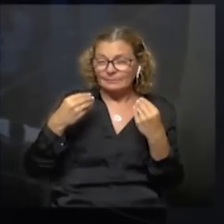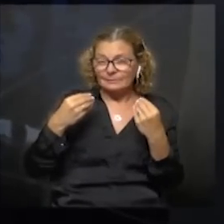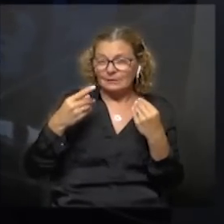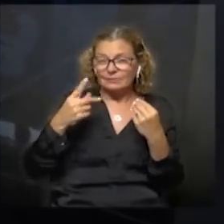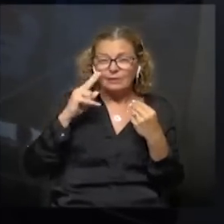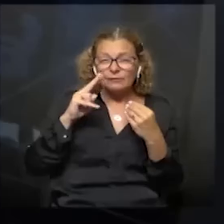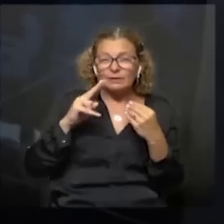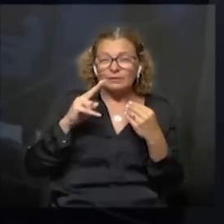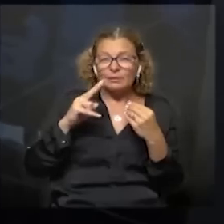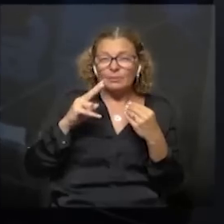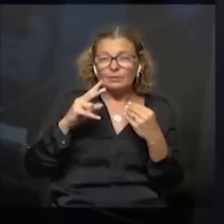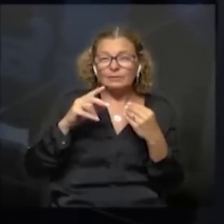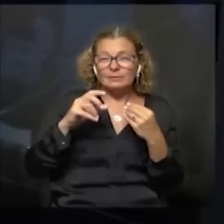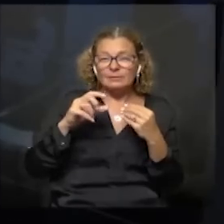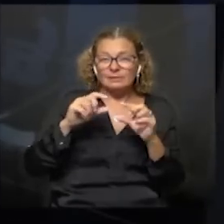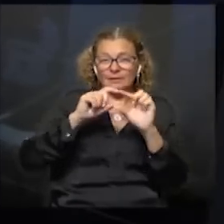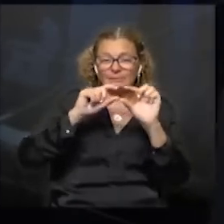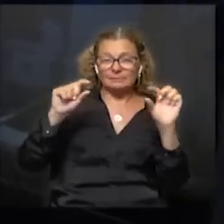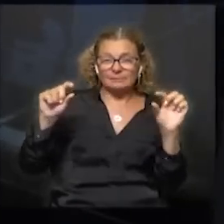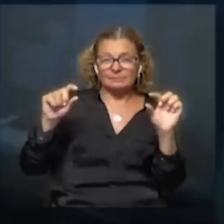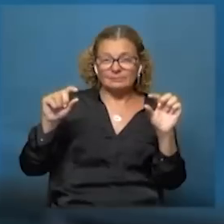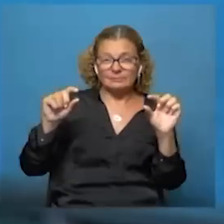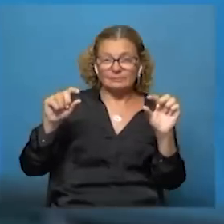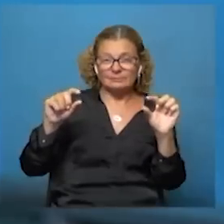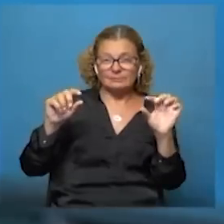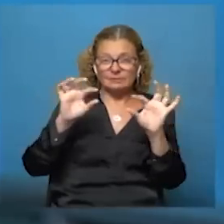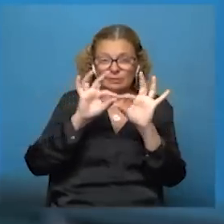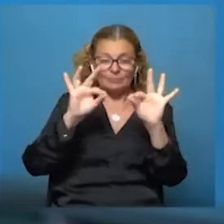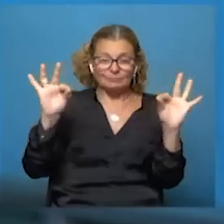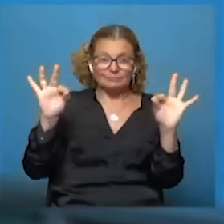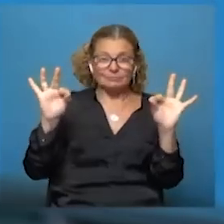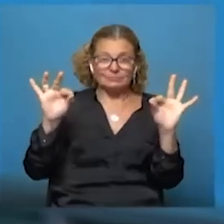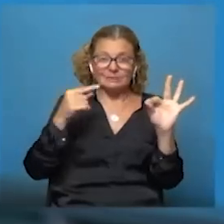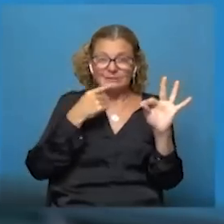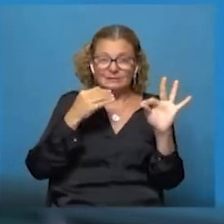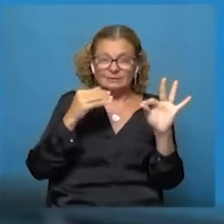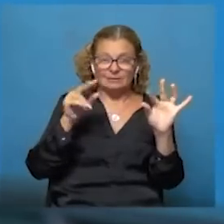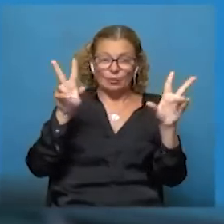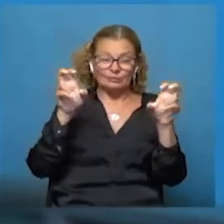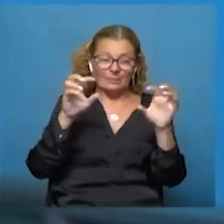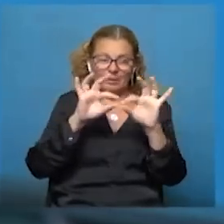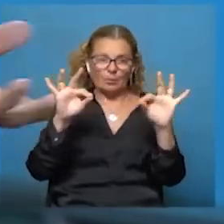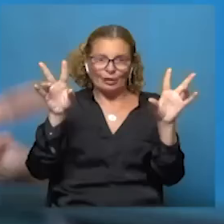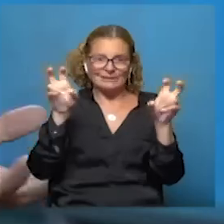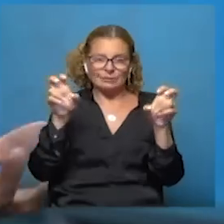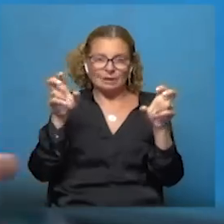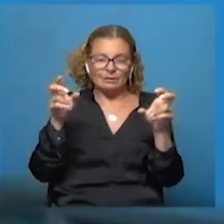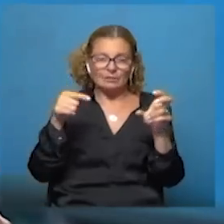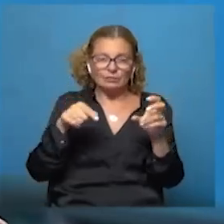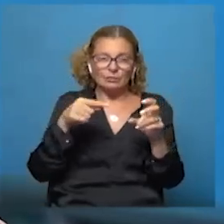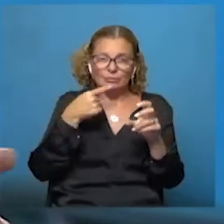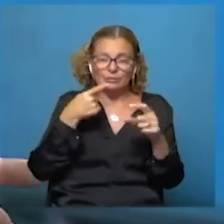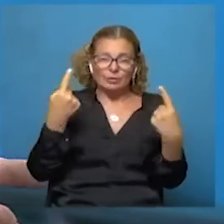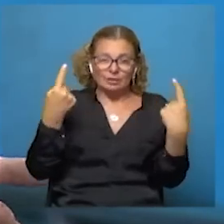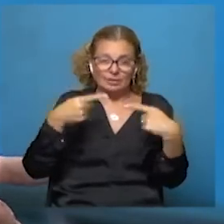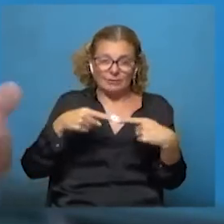ustedes creo que le llaman copete cuando meten el Bueno es un copete eso es una brocha gorda de un tema y Bueno yo lo